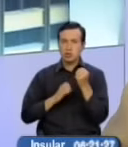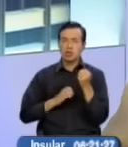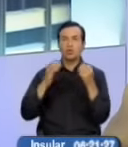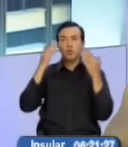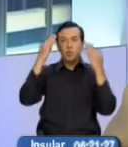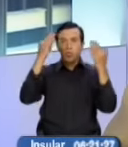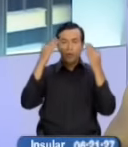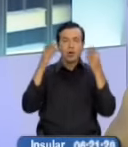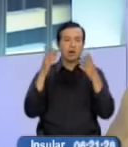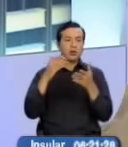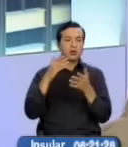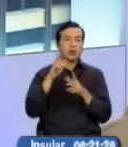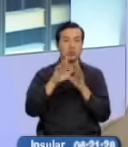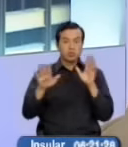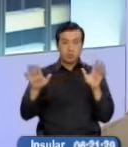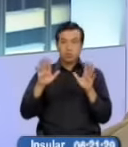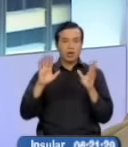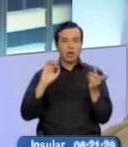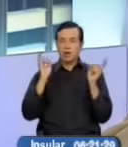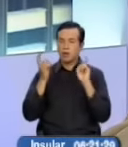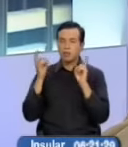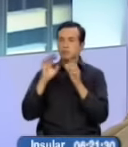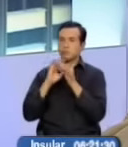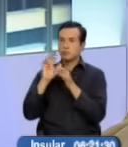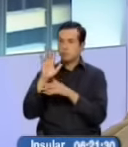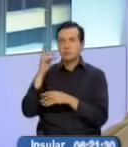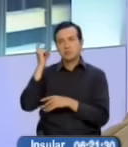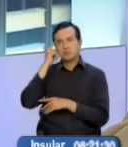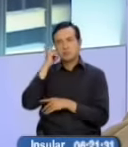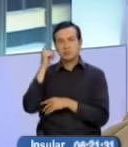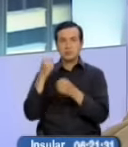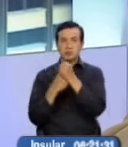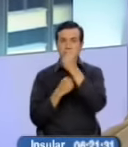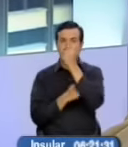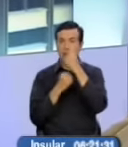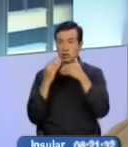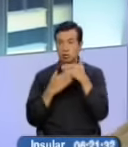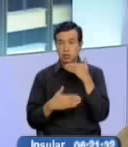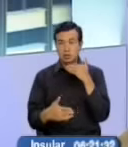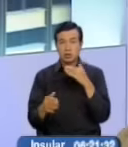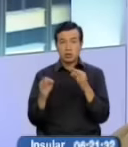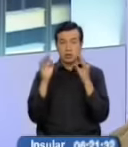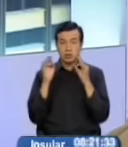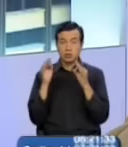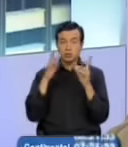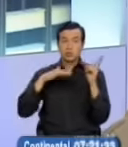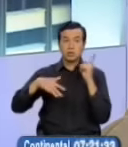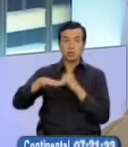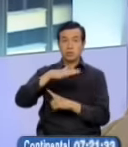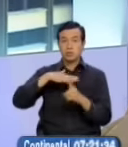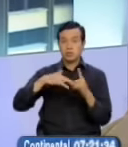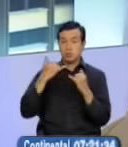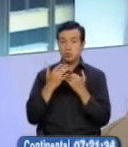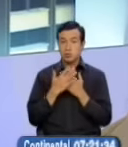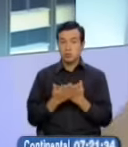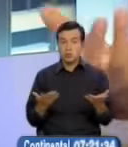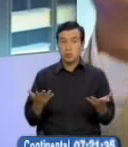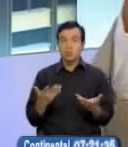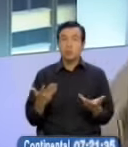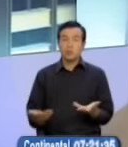¿no? Pero a mí me parece que eso no consolida a la larga, cuando en un contexto como el actual